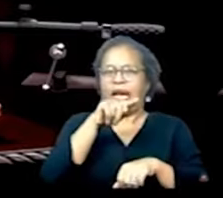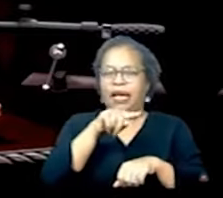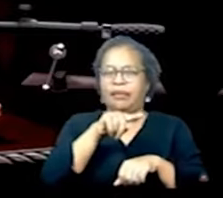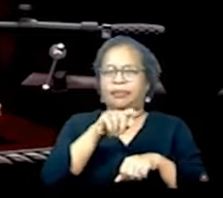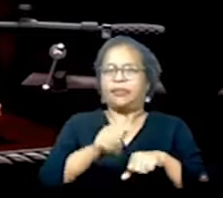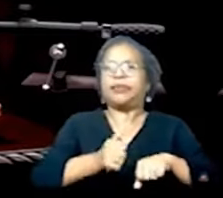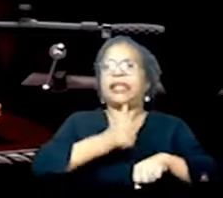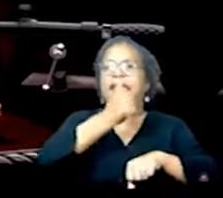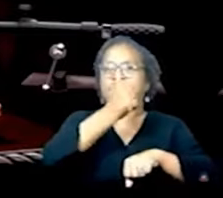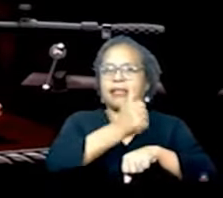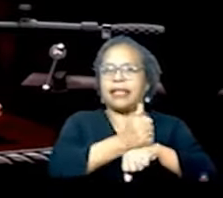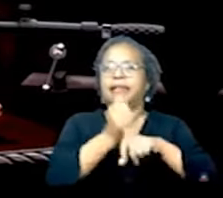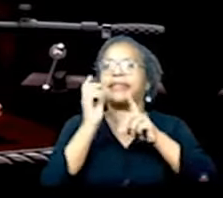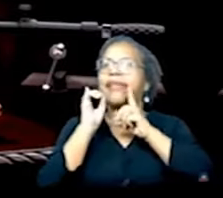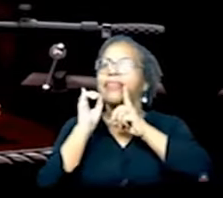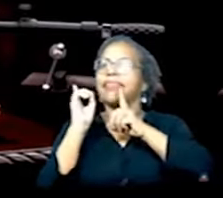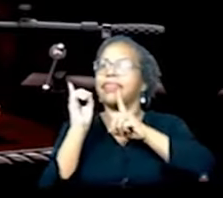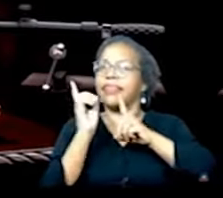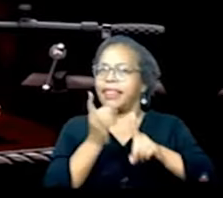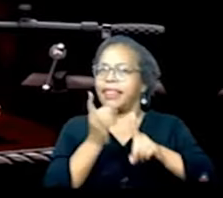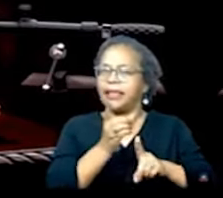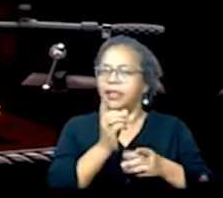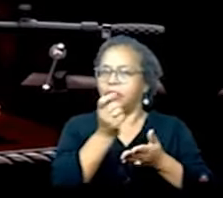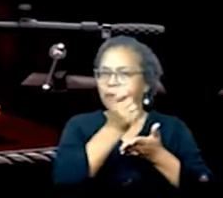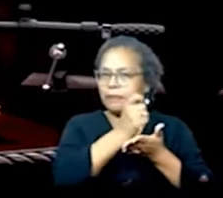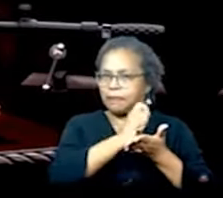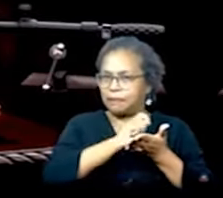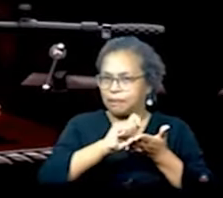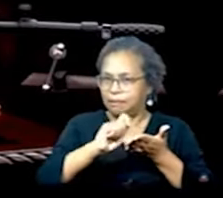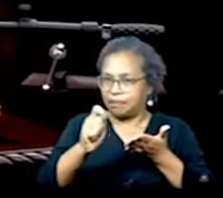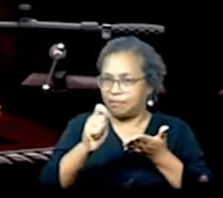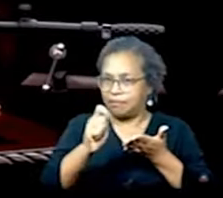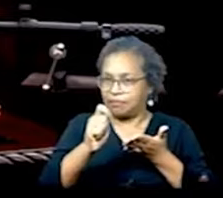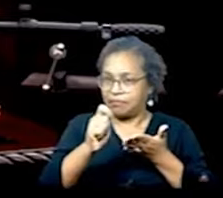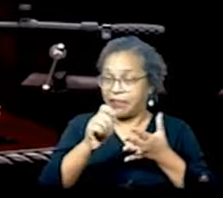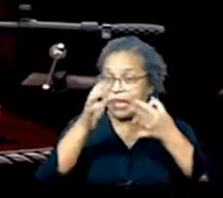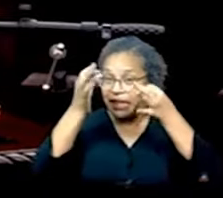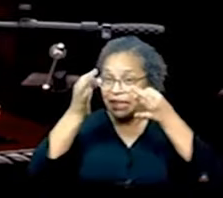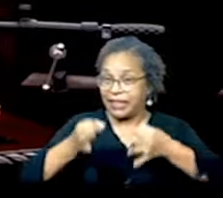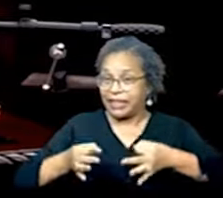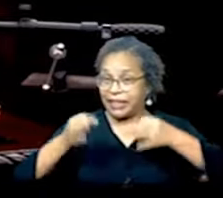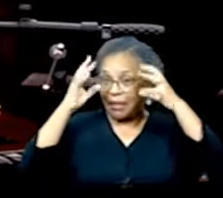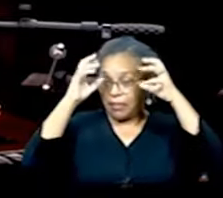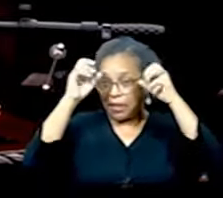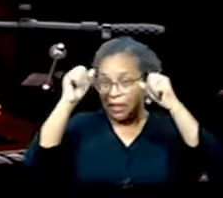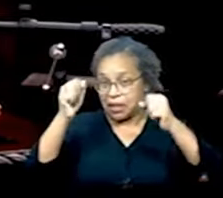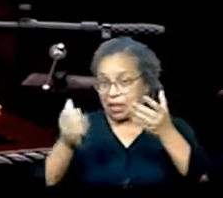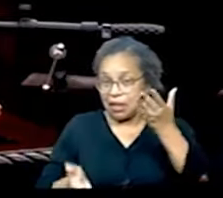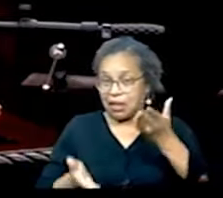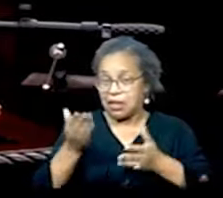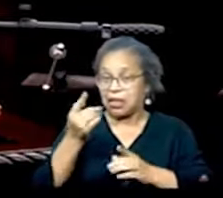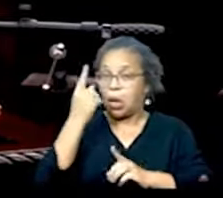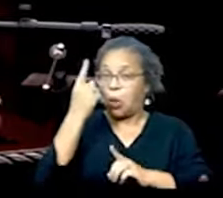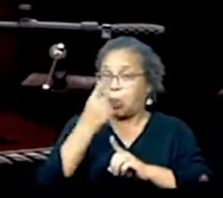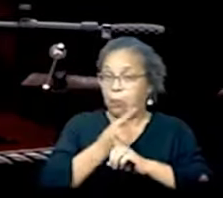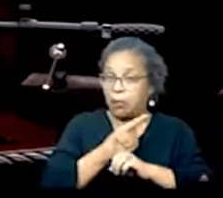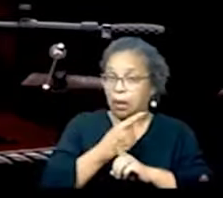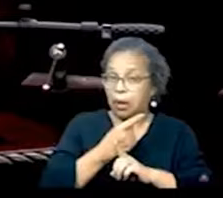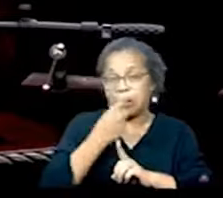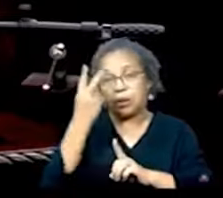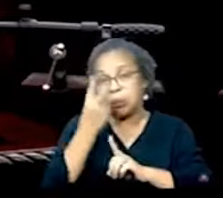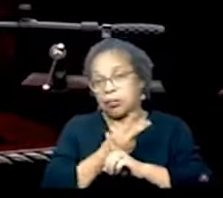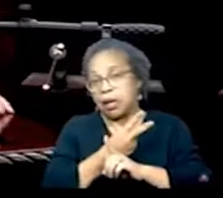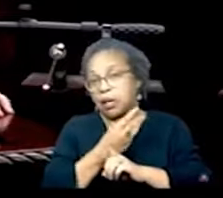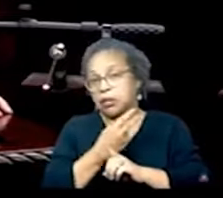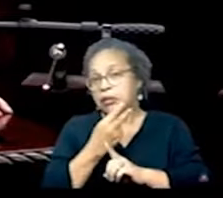decreto, por un lapicero, que puede durar un mes, dos meses, tres meses, dos años, cuatro años? Quizá